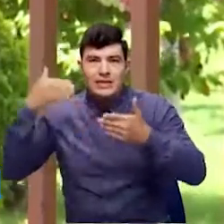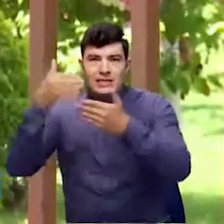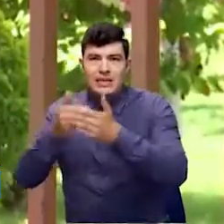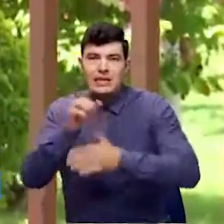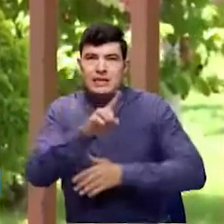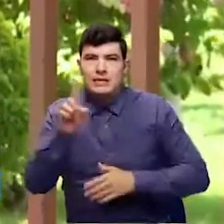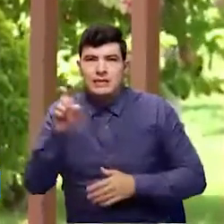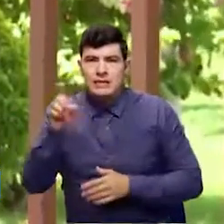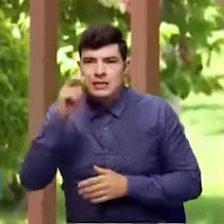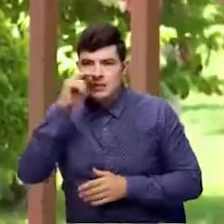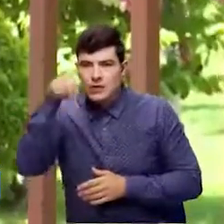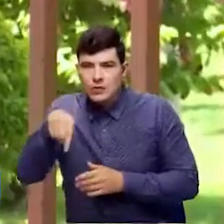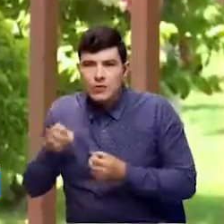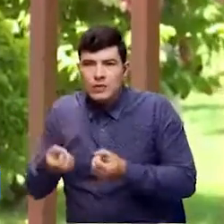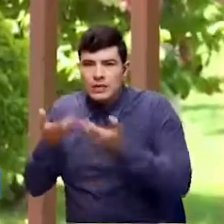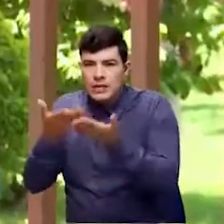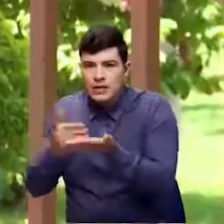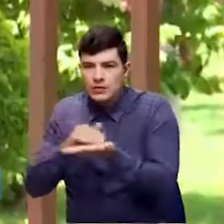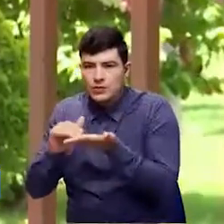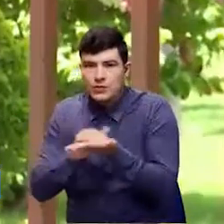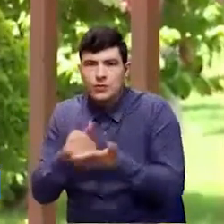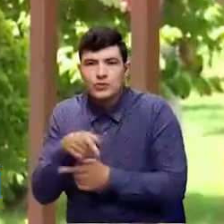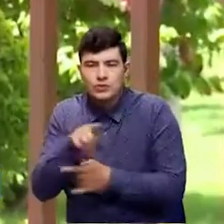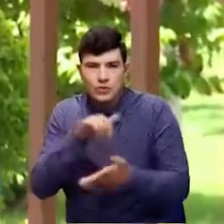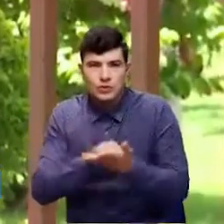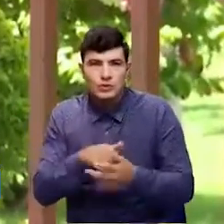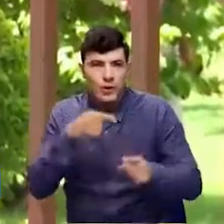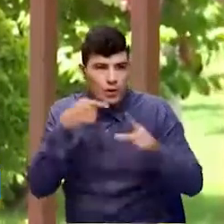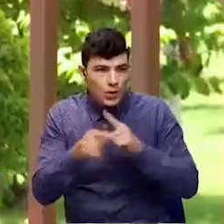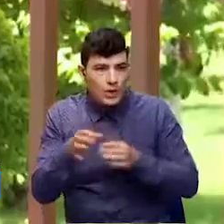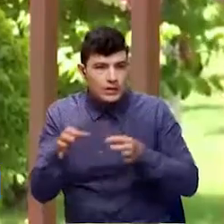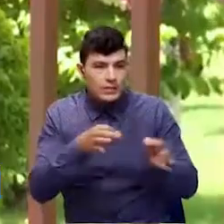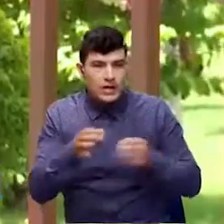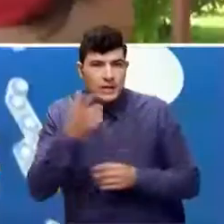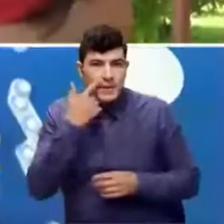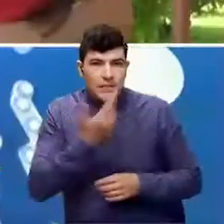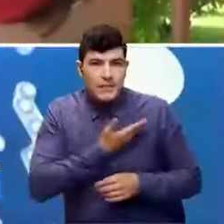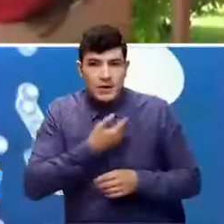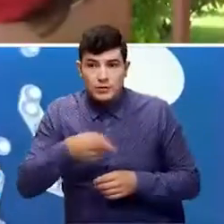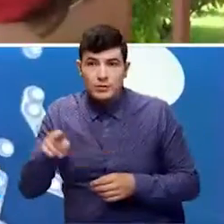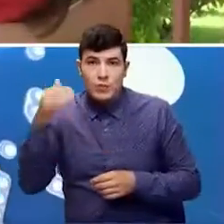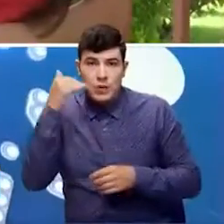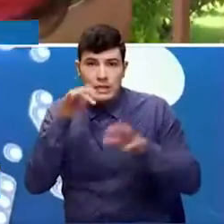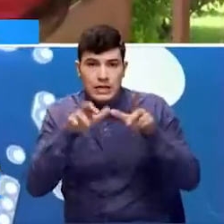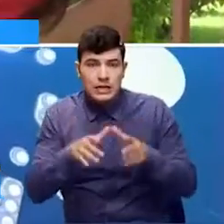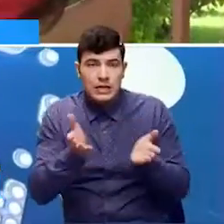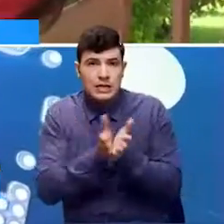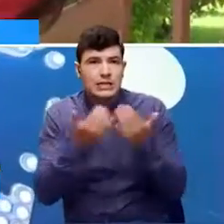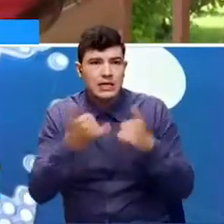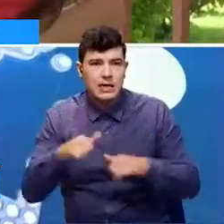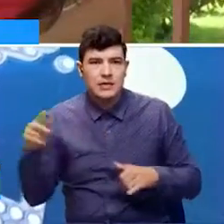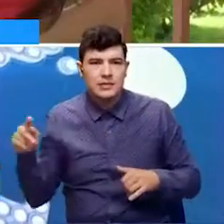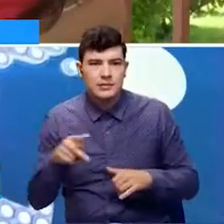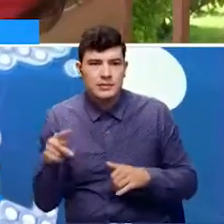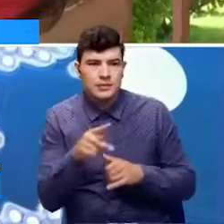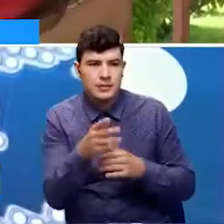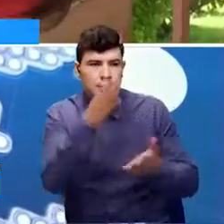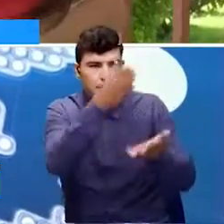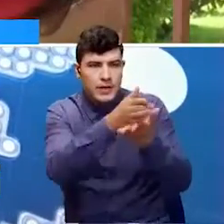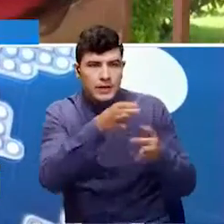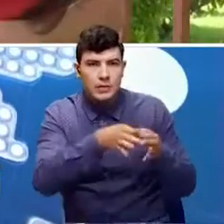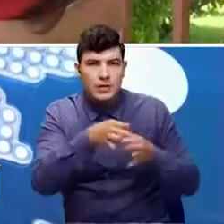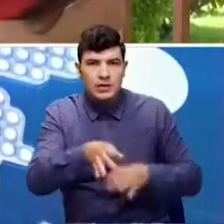junio se brinda la solución será la misma que ella lleva hoy a los padres de familia la secretaria ya se encuentra viajando hacia el municipio de sardinata